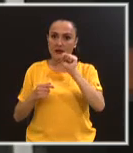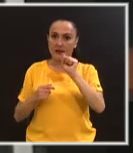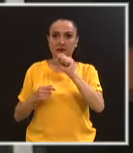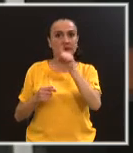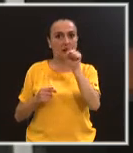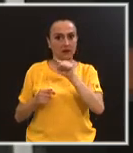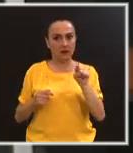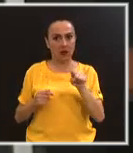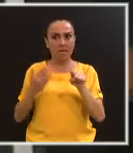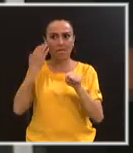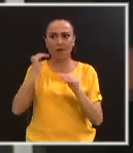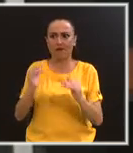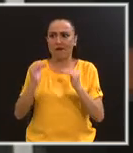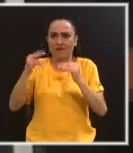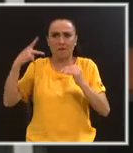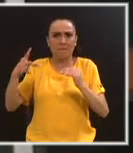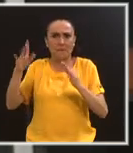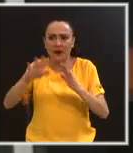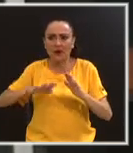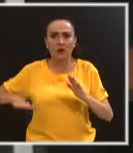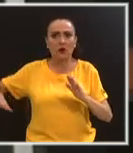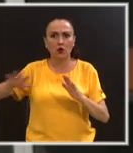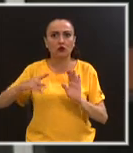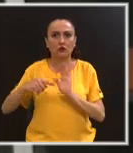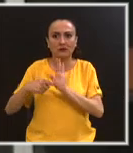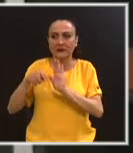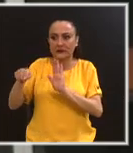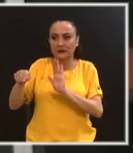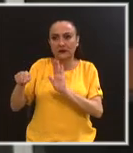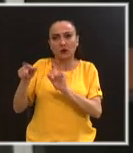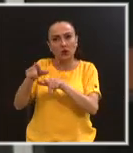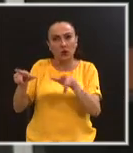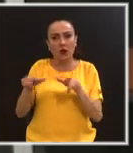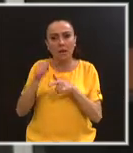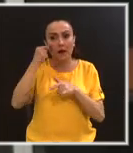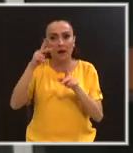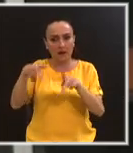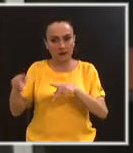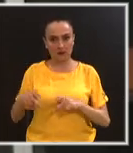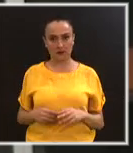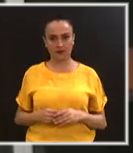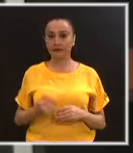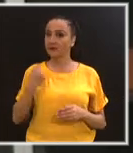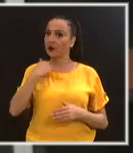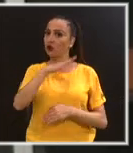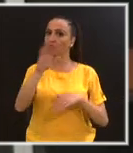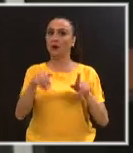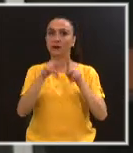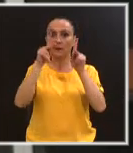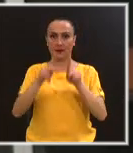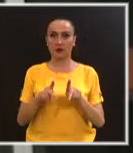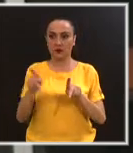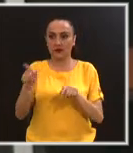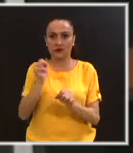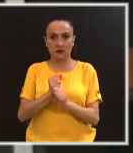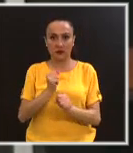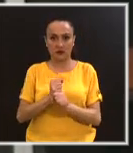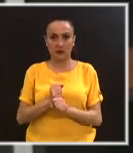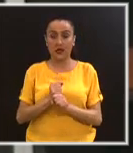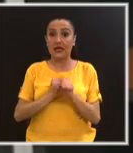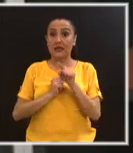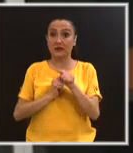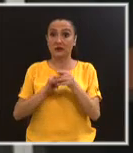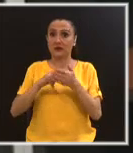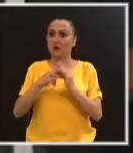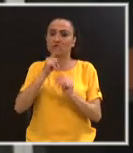debido al nivel de peligrosidad que representa dicha planta para la ciudadanía y para todas las personas que ahí laboran esto es